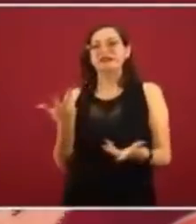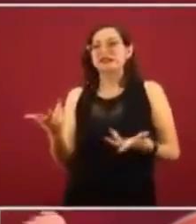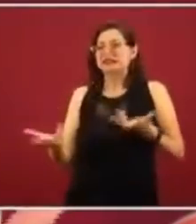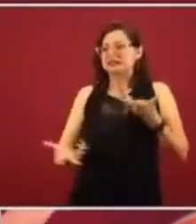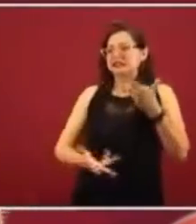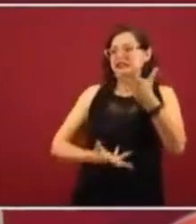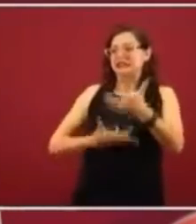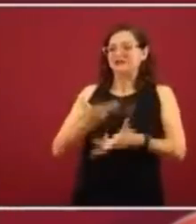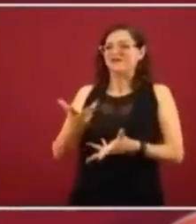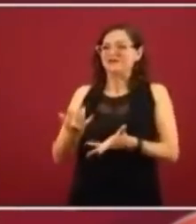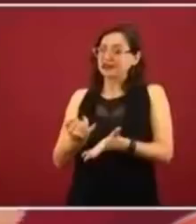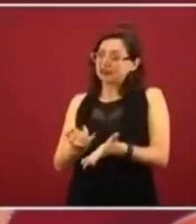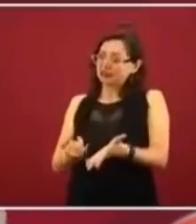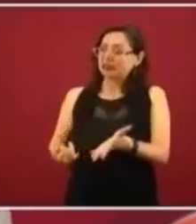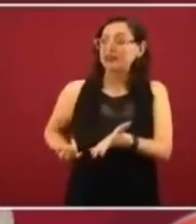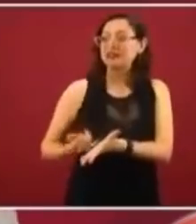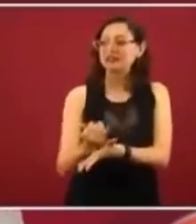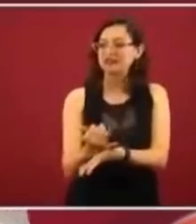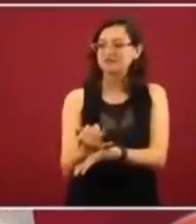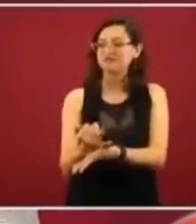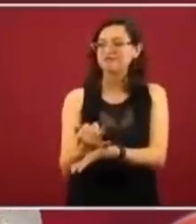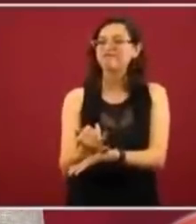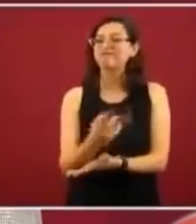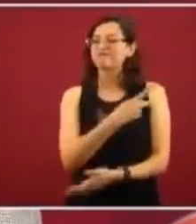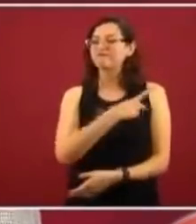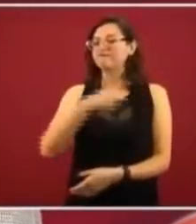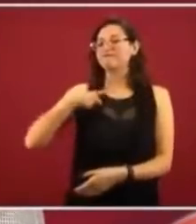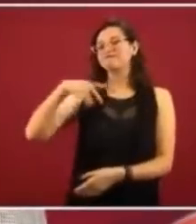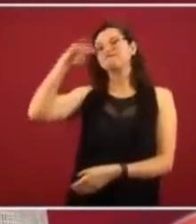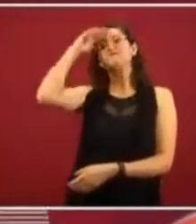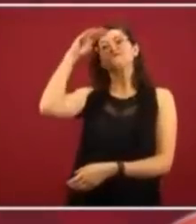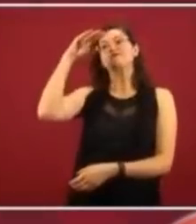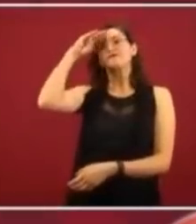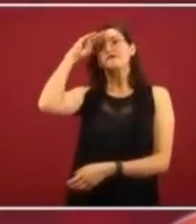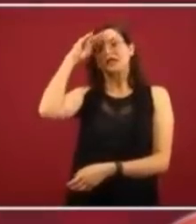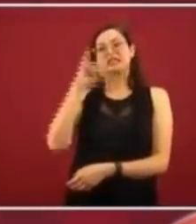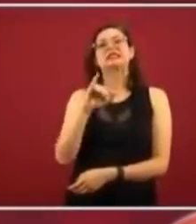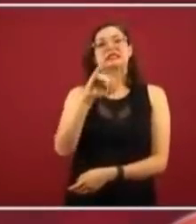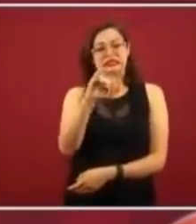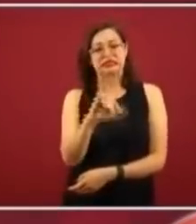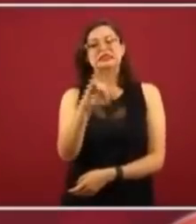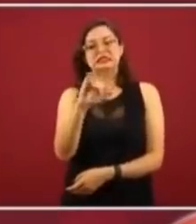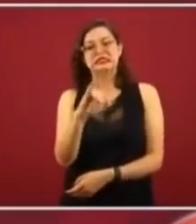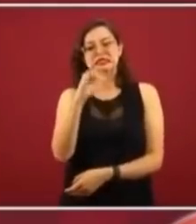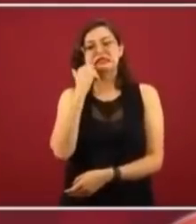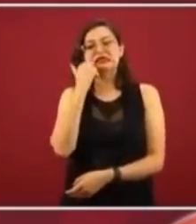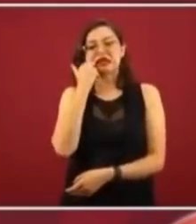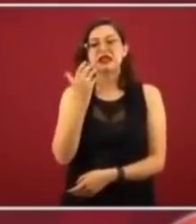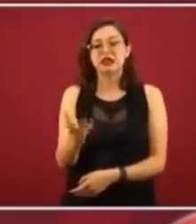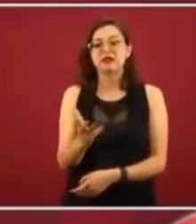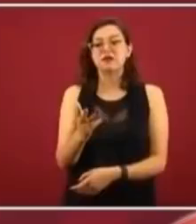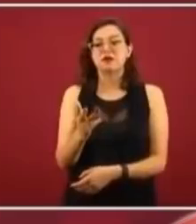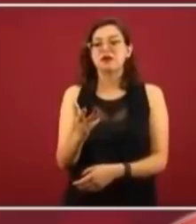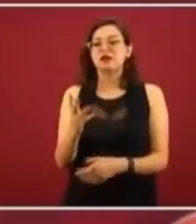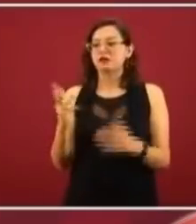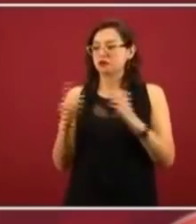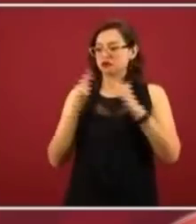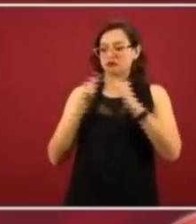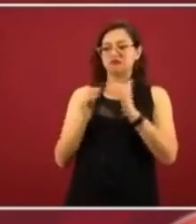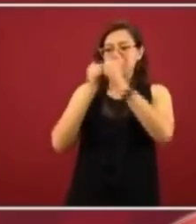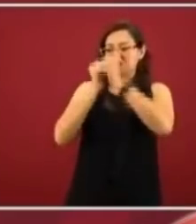gobiernan la respuesta de salud pública. En un extremo quisiéramos y necesitamos que no se mueva la